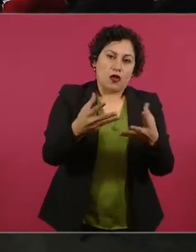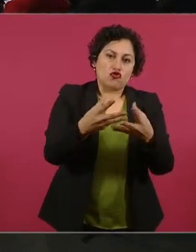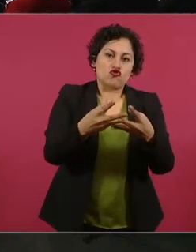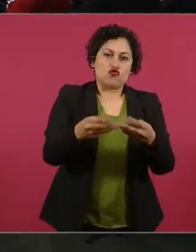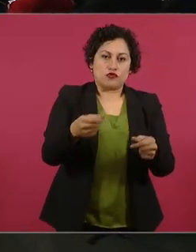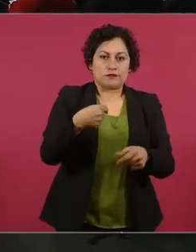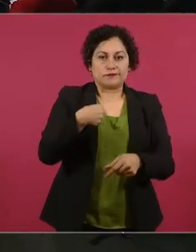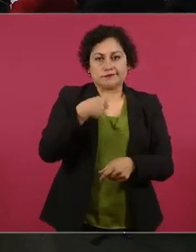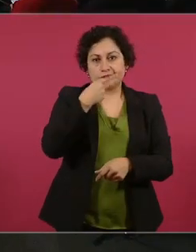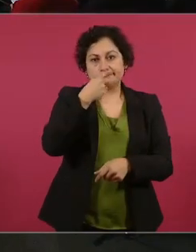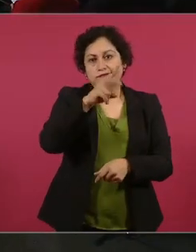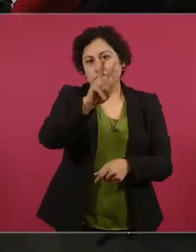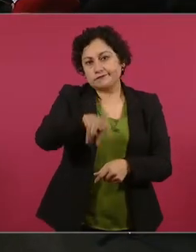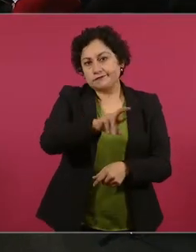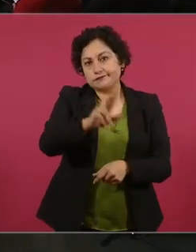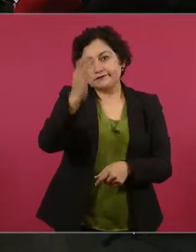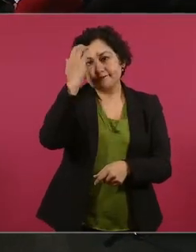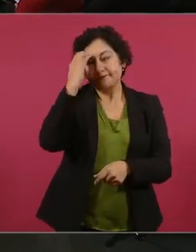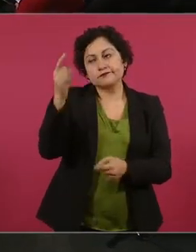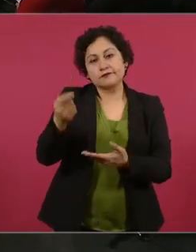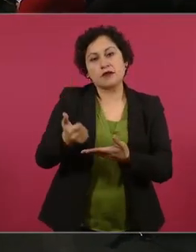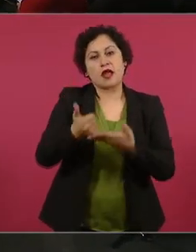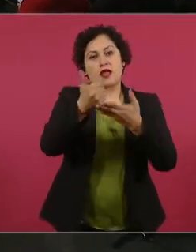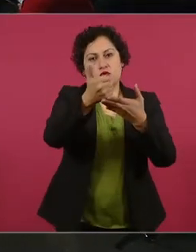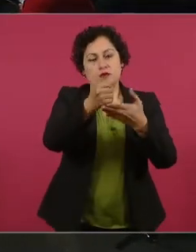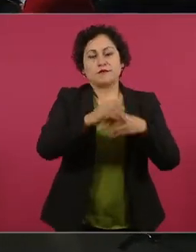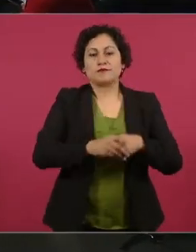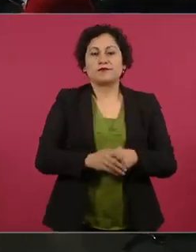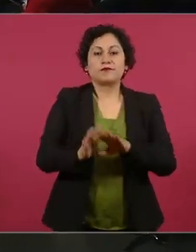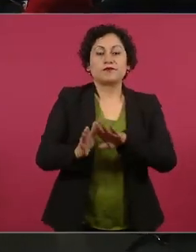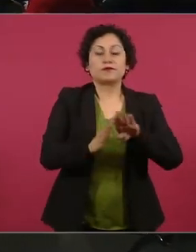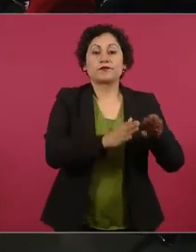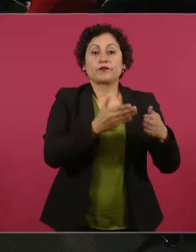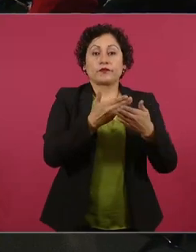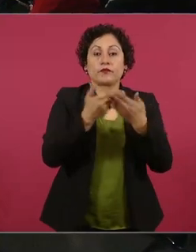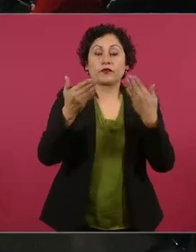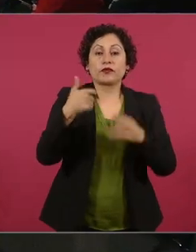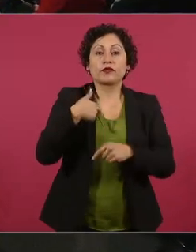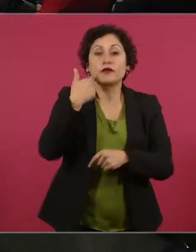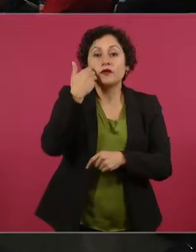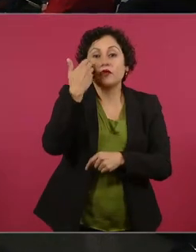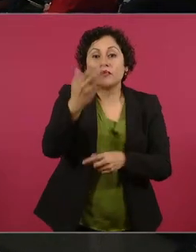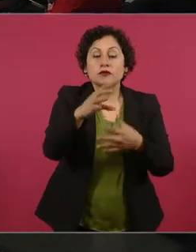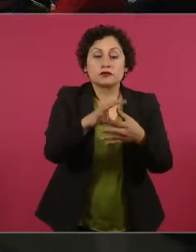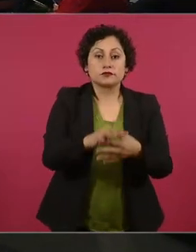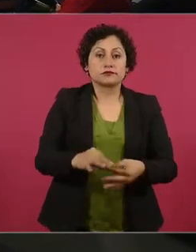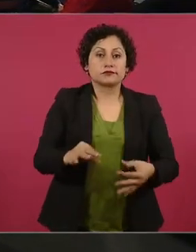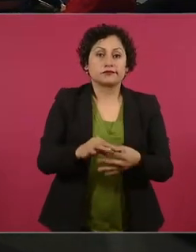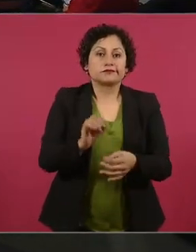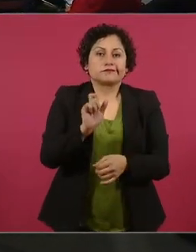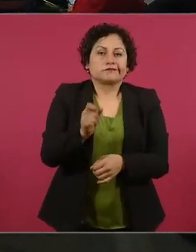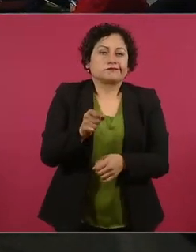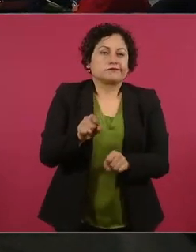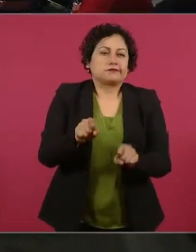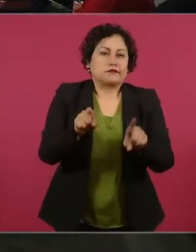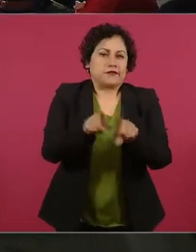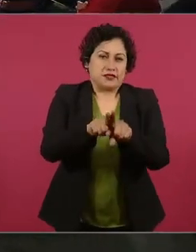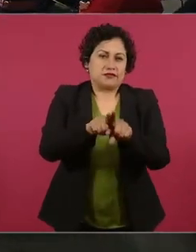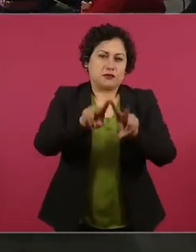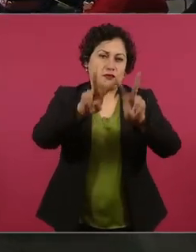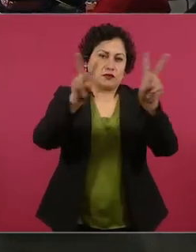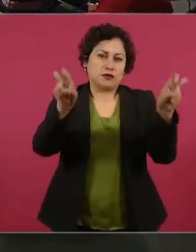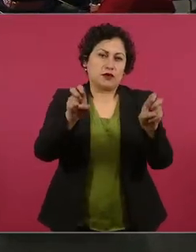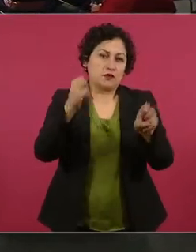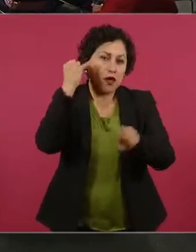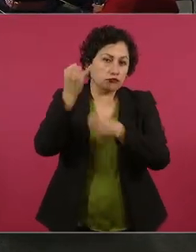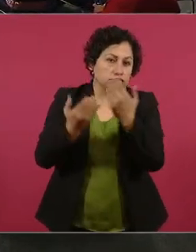se hacen las cosas. Señor presidente, bueno, quiero plantearle, justamente en el contexto de esto que se está hablando, de las reformas y de los